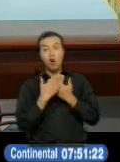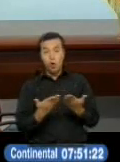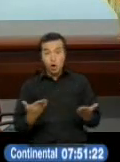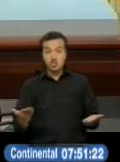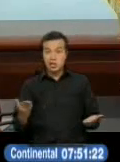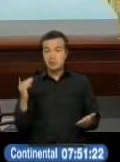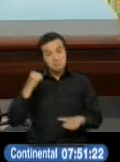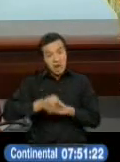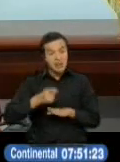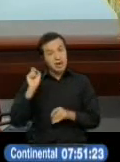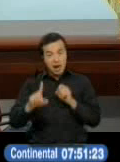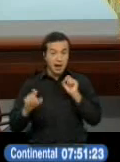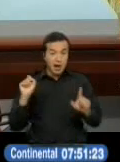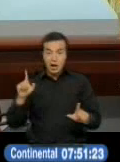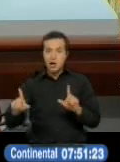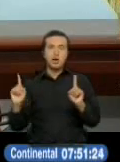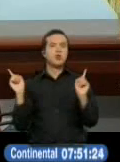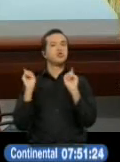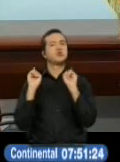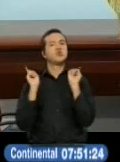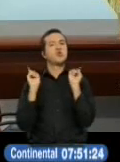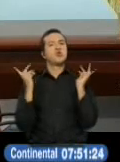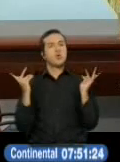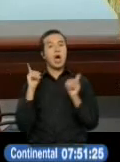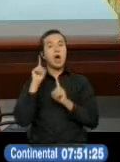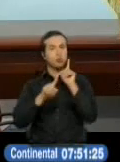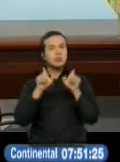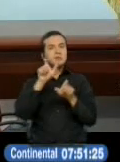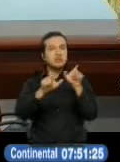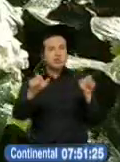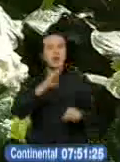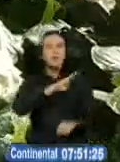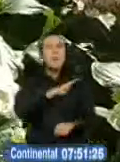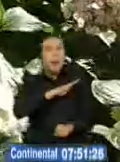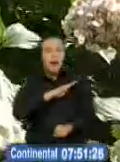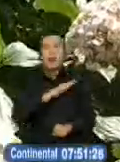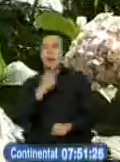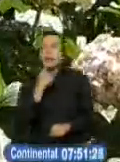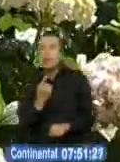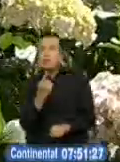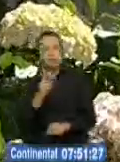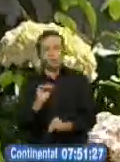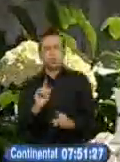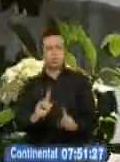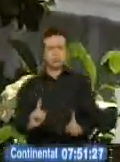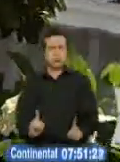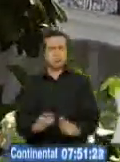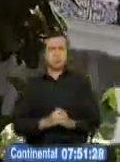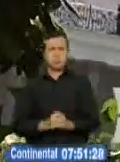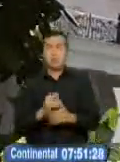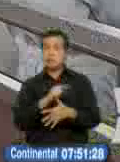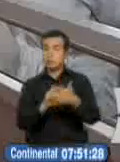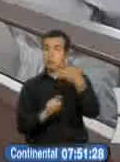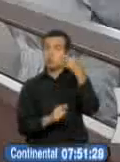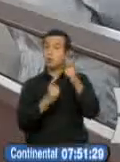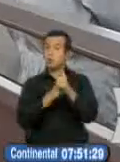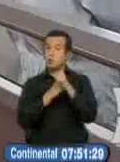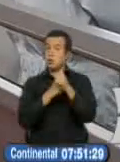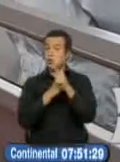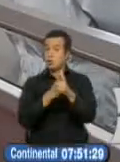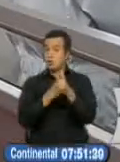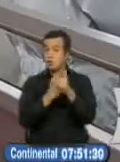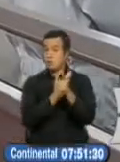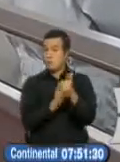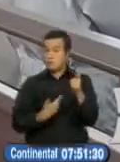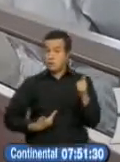paquetazos como los responsables de esa situación pretenden vaticinar maliciosamente. Ejemplo de estas medidas son las 5 acciones urgentes que el gobierno ha dispuesto